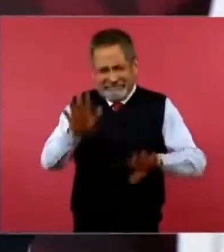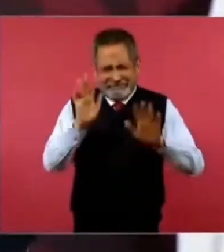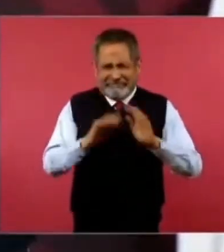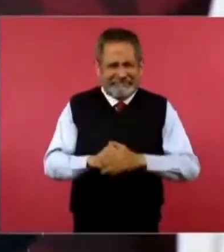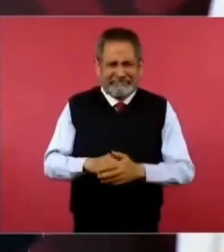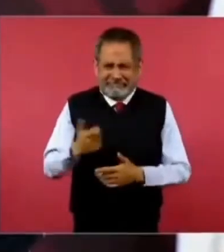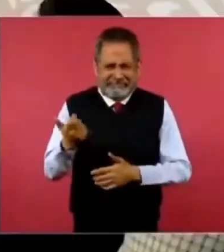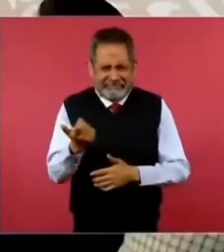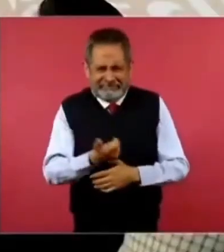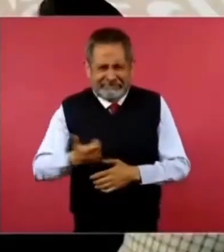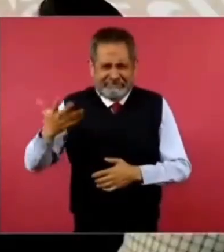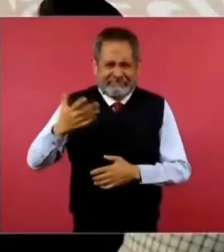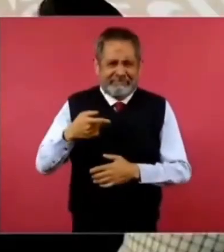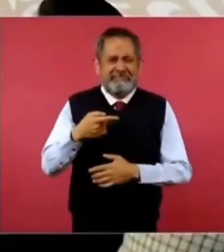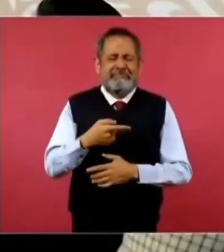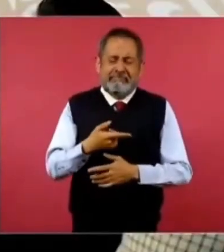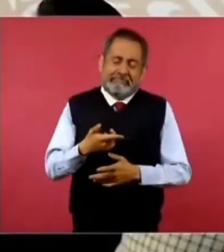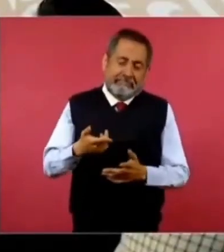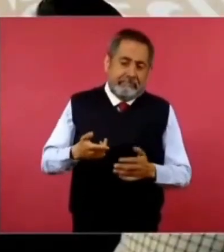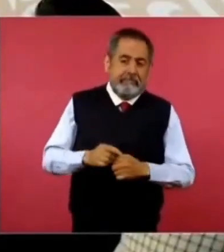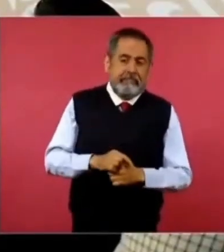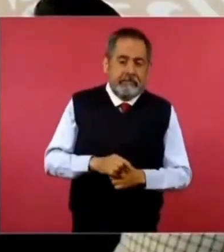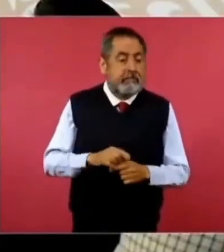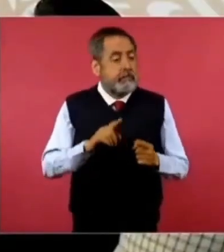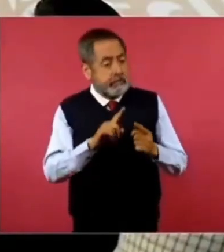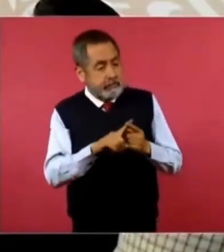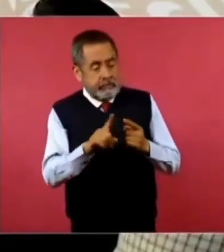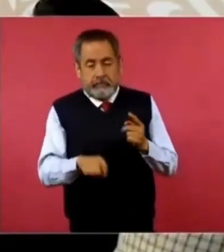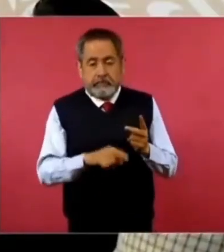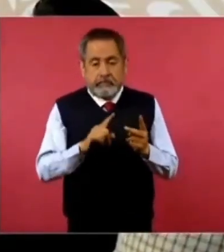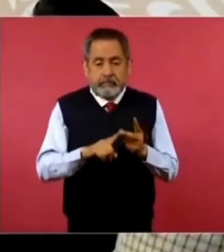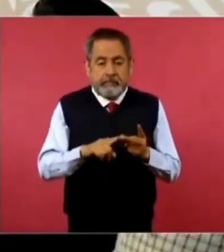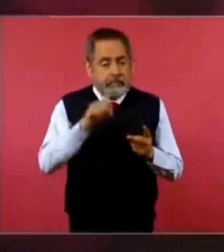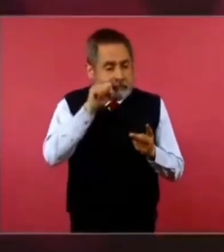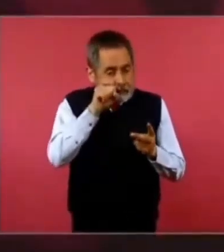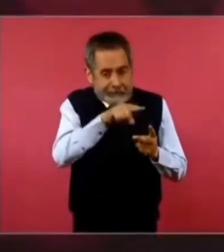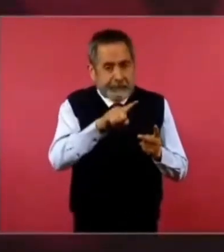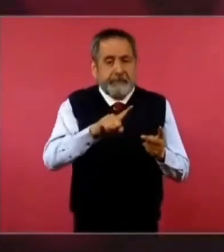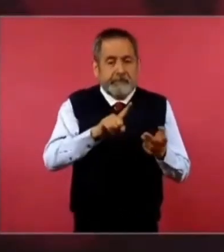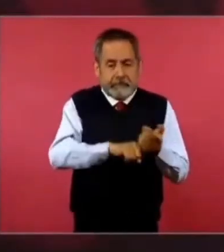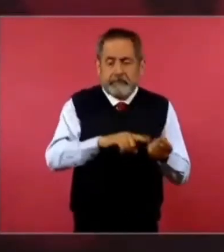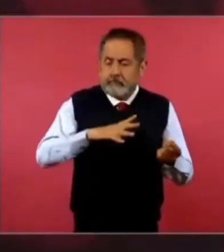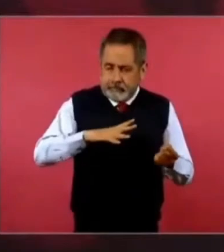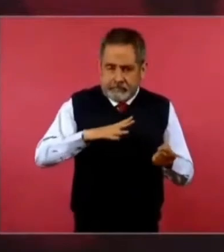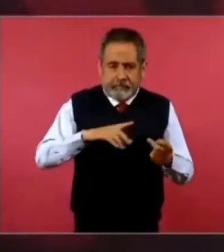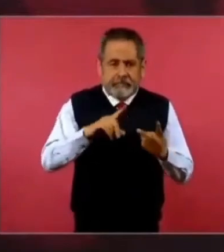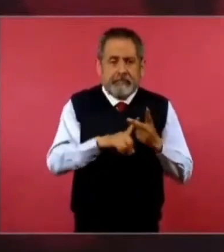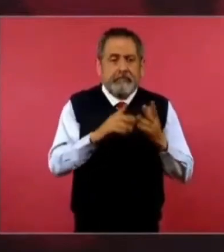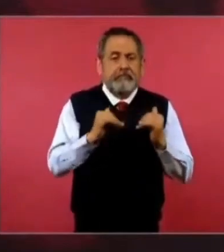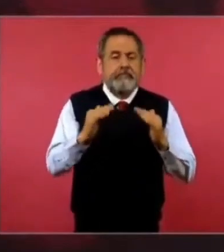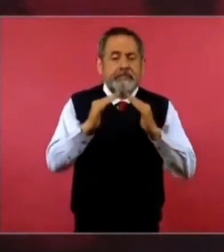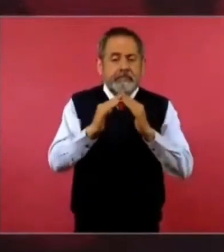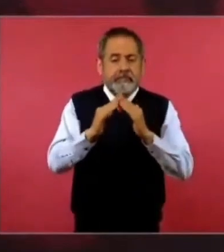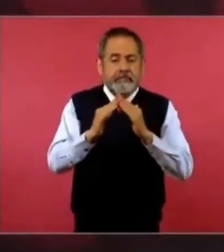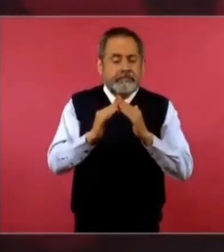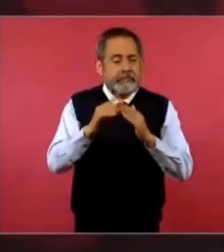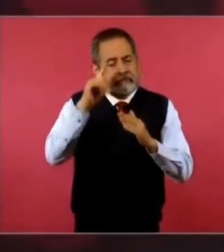cuesta muchísimo. Pero no solo eso, tiene también una casa de campo